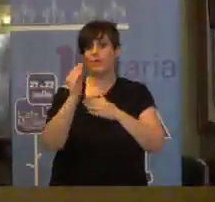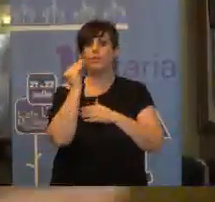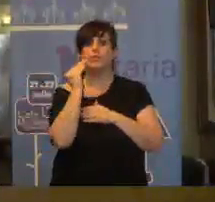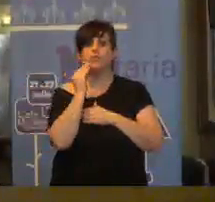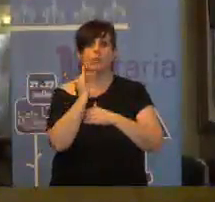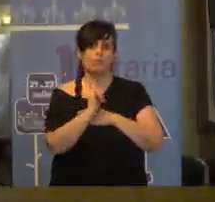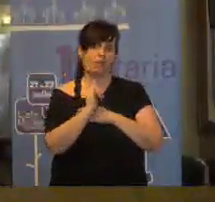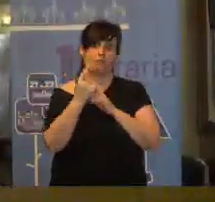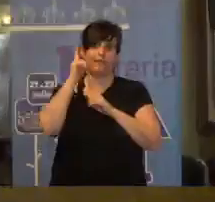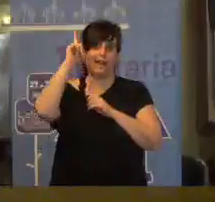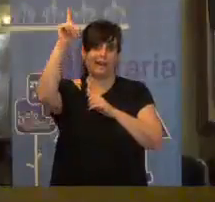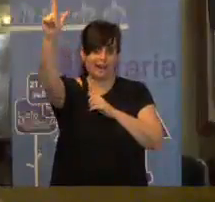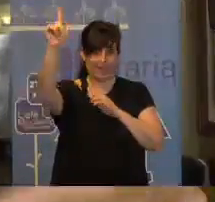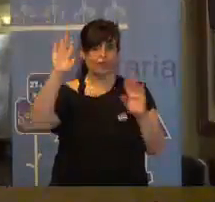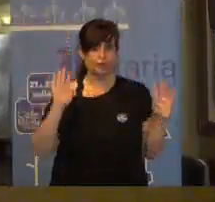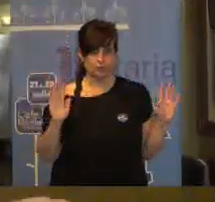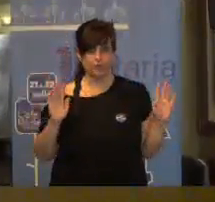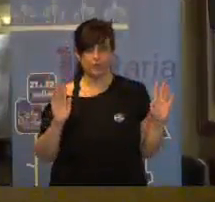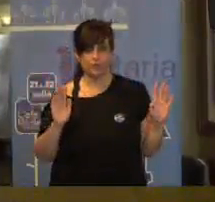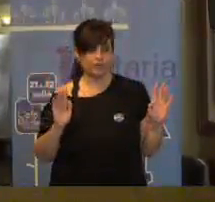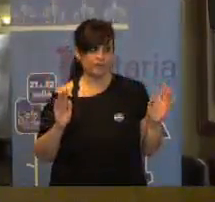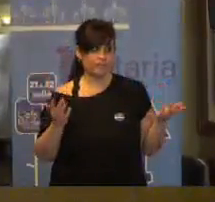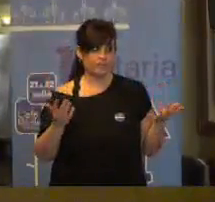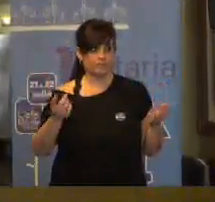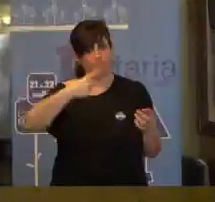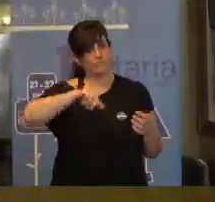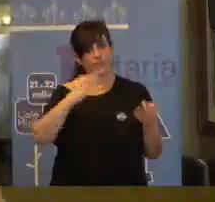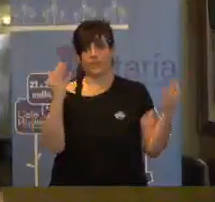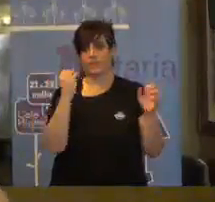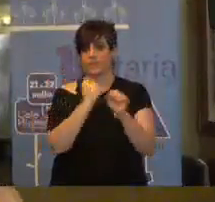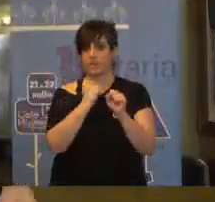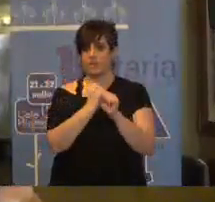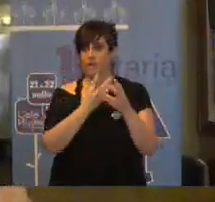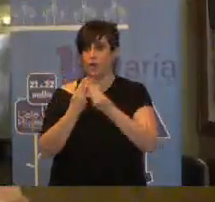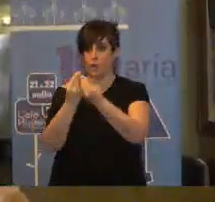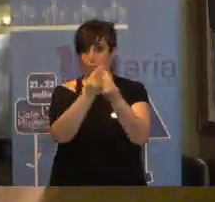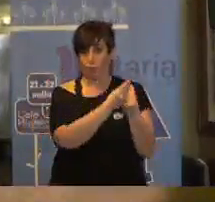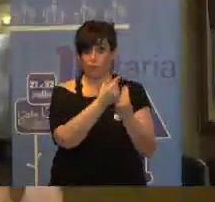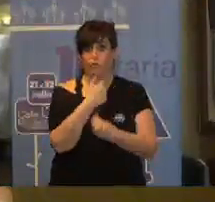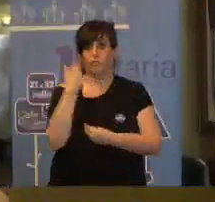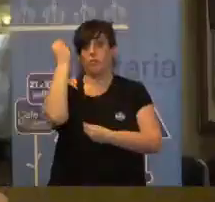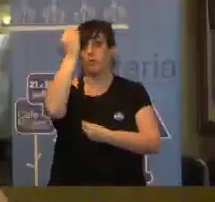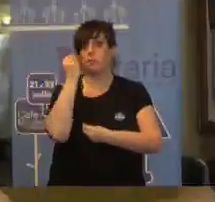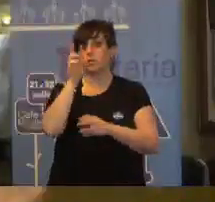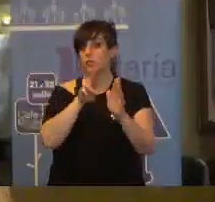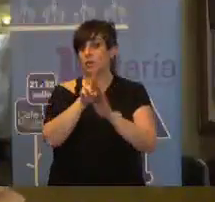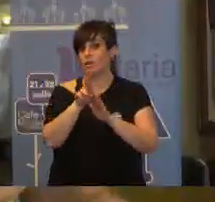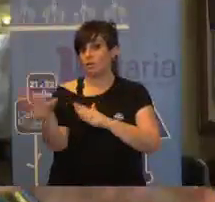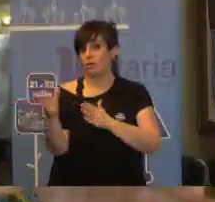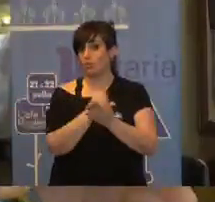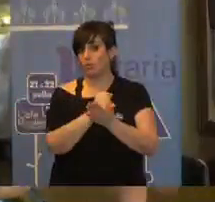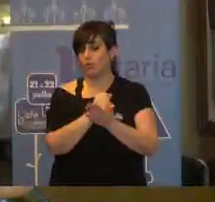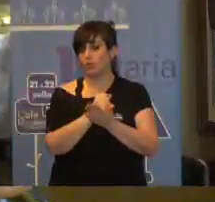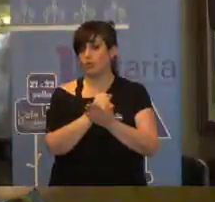kilómetros. Neste caso para a escola sí que está claro, pero a largo temos que traballar todos xuntos. E penso que todos estes recursos que poñen temos